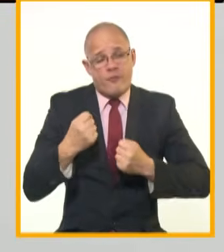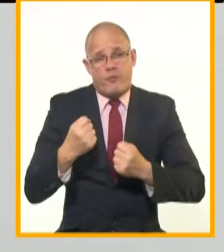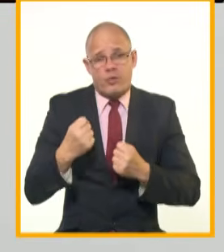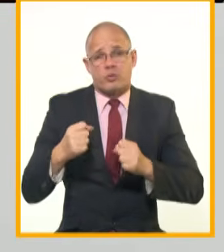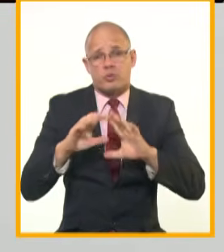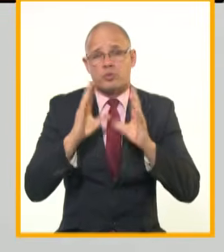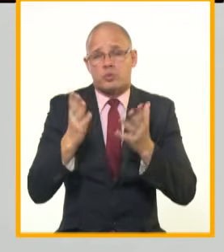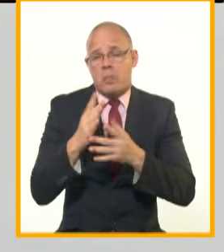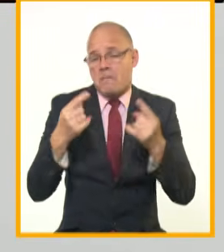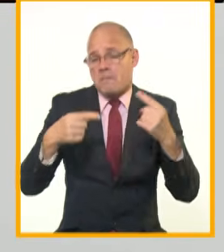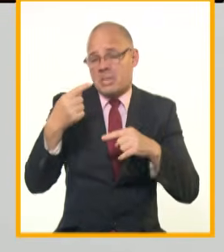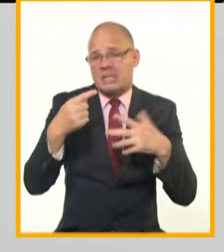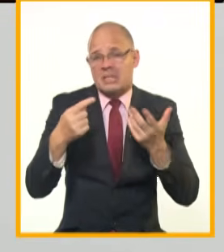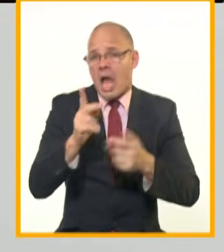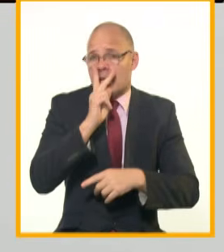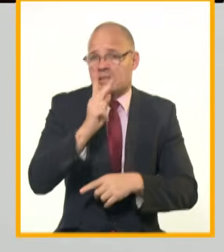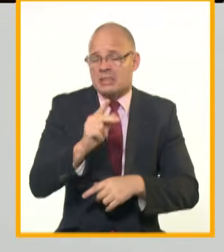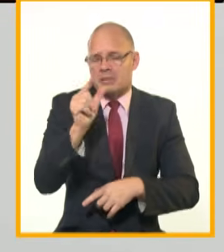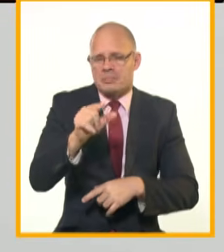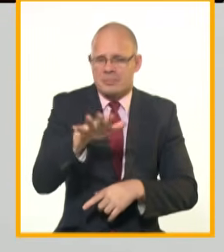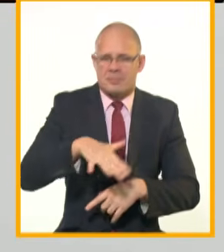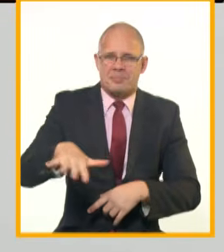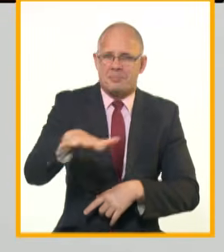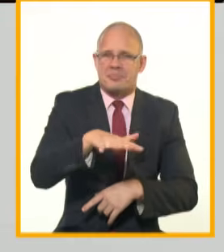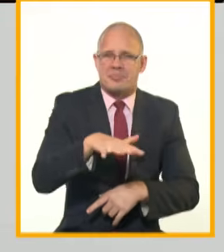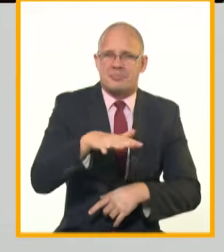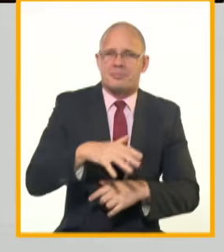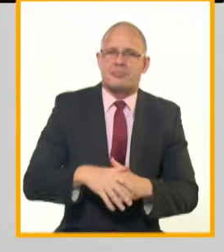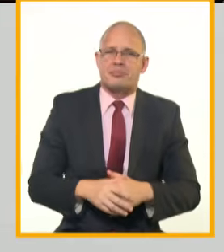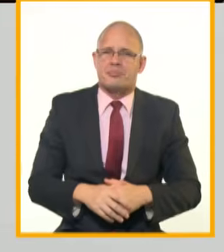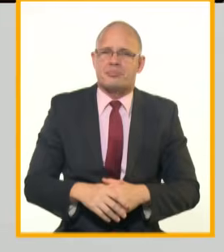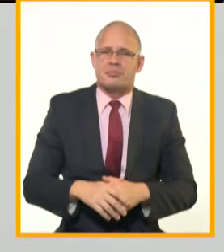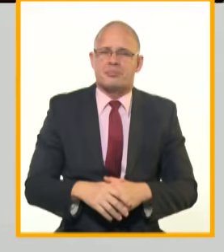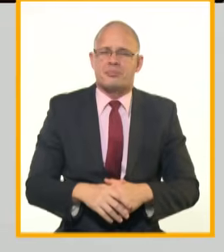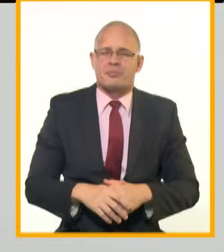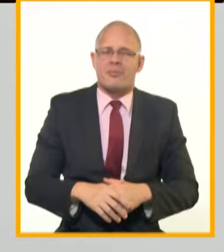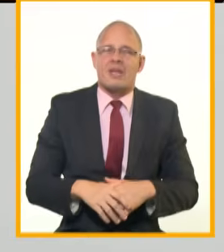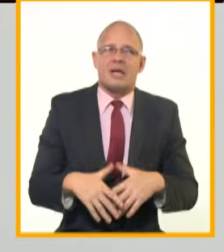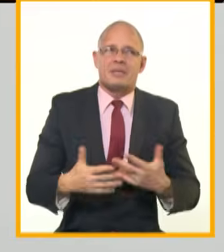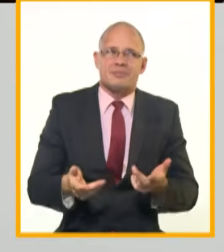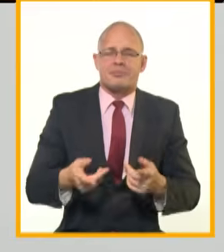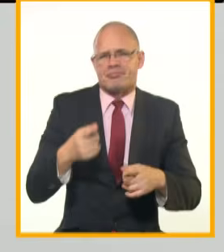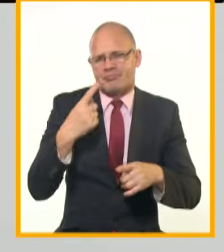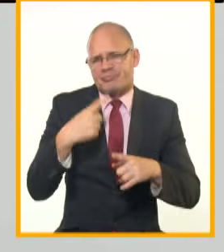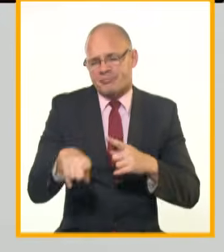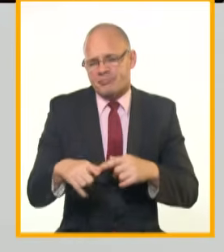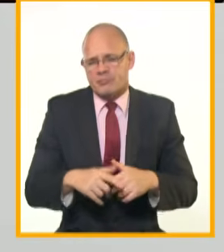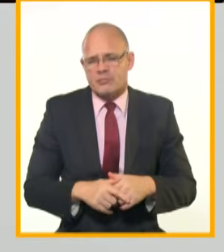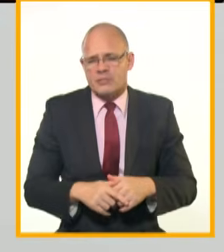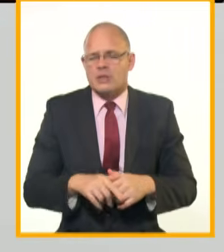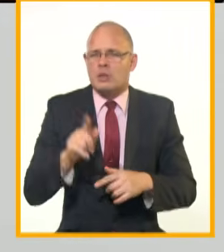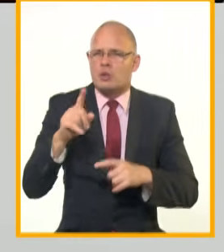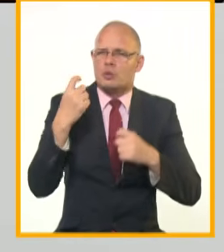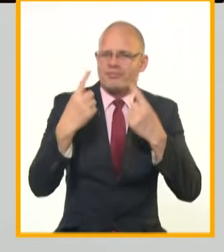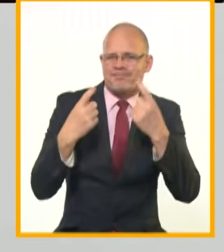prioriza esta actividad. Me hablaba del tema del resto de las cuestiones en el